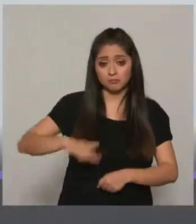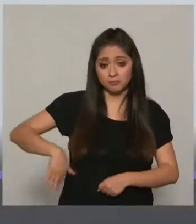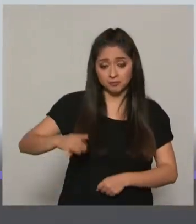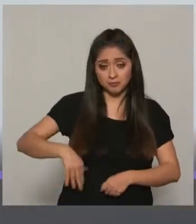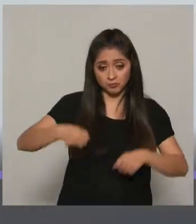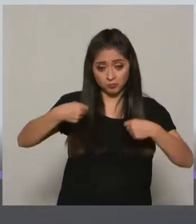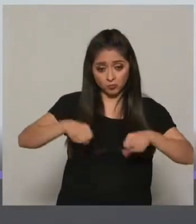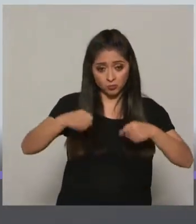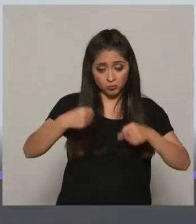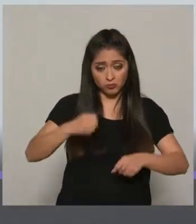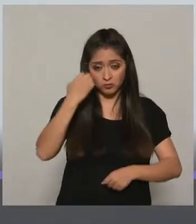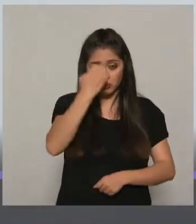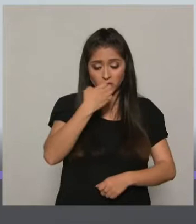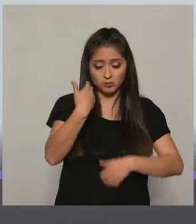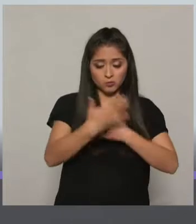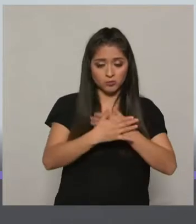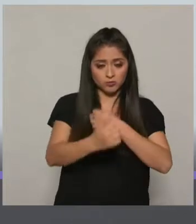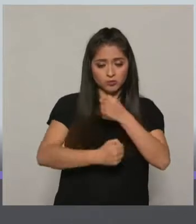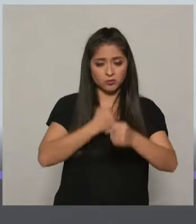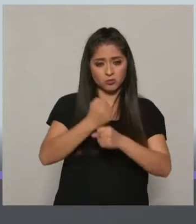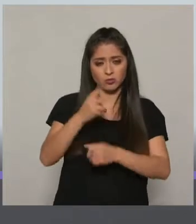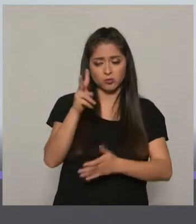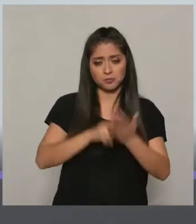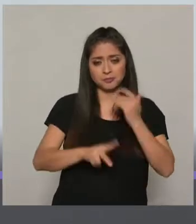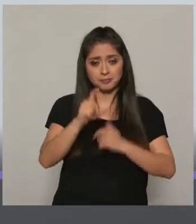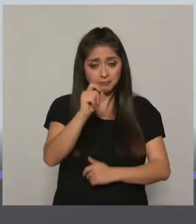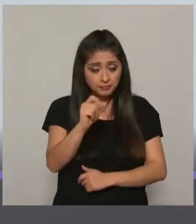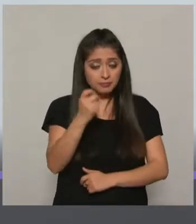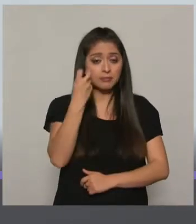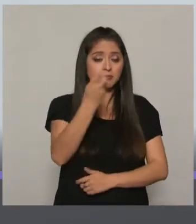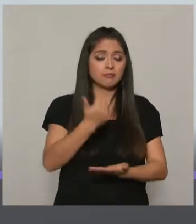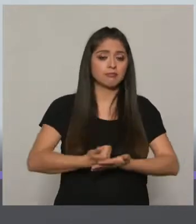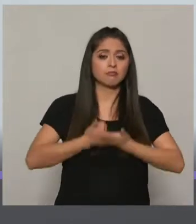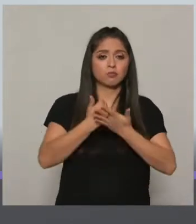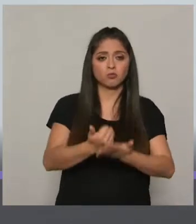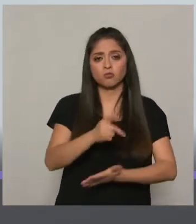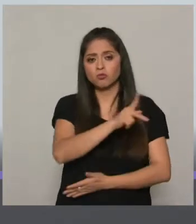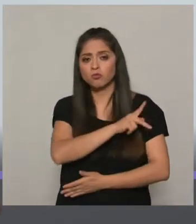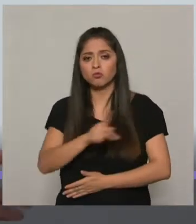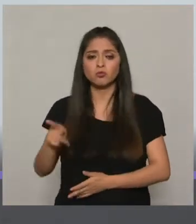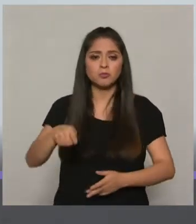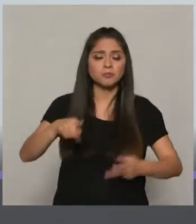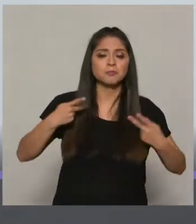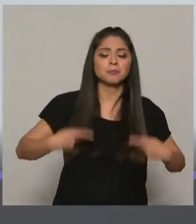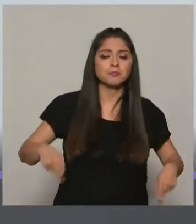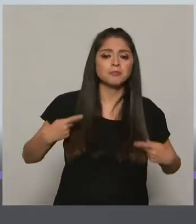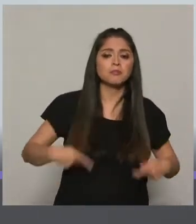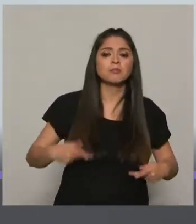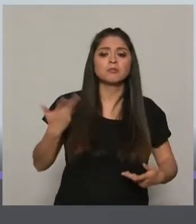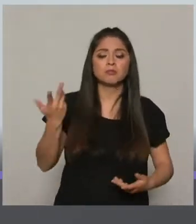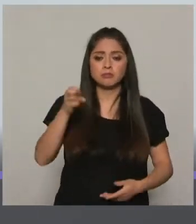que ya va a operar para el 2020, va a ser una herramienta crucial para todas las personas que estén